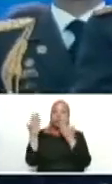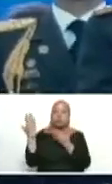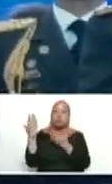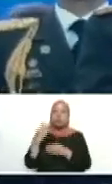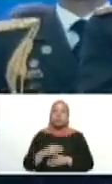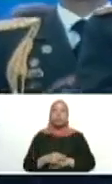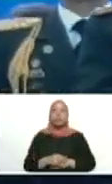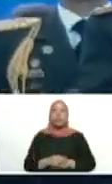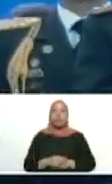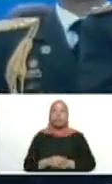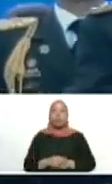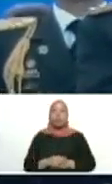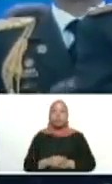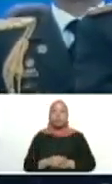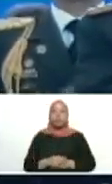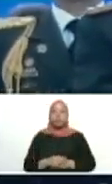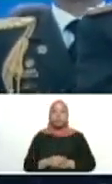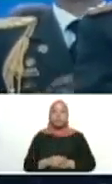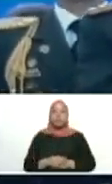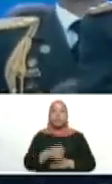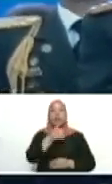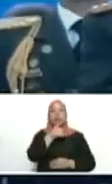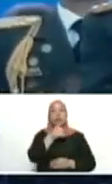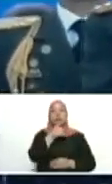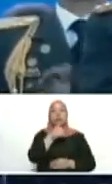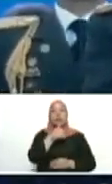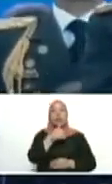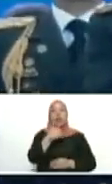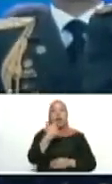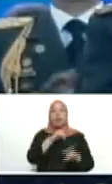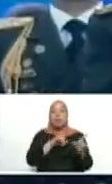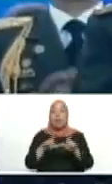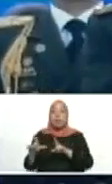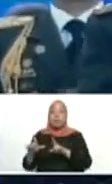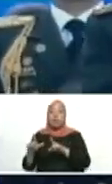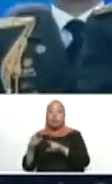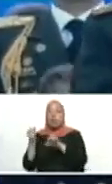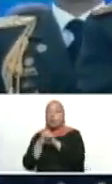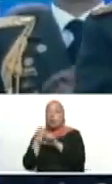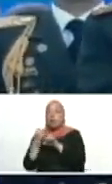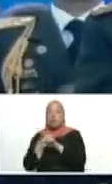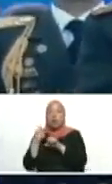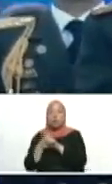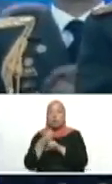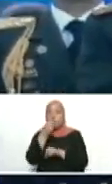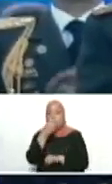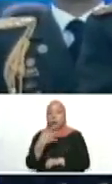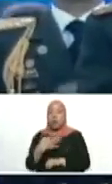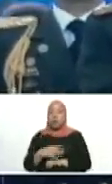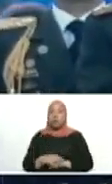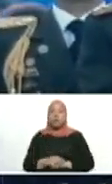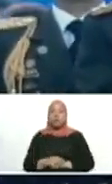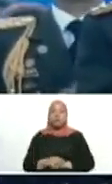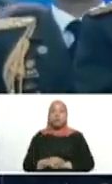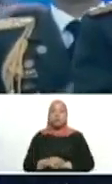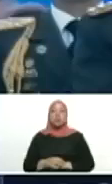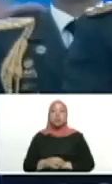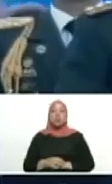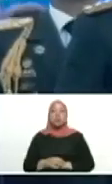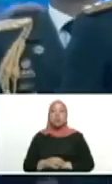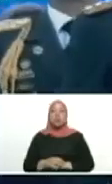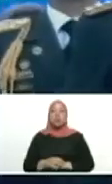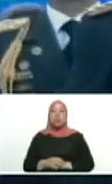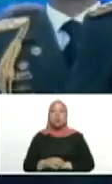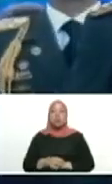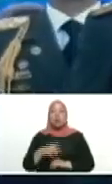mi comandante jefe. Quien viene de cumplir una labor extraordinaria en la